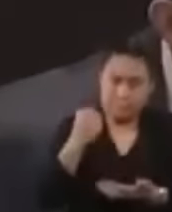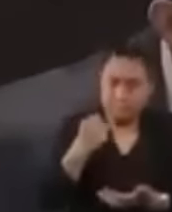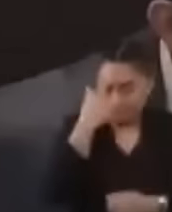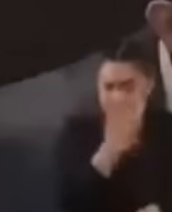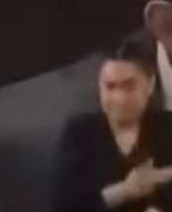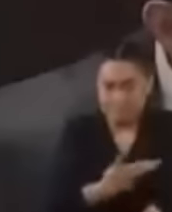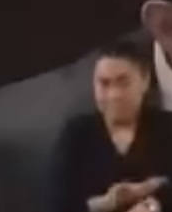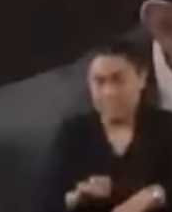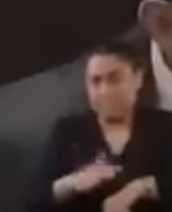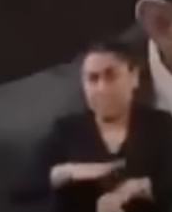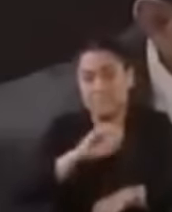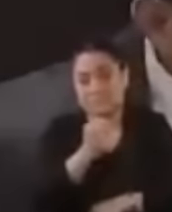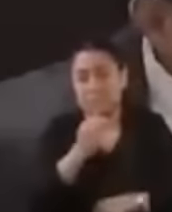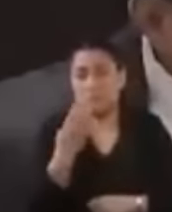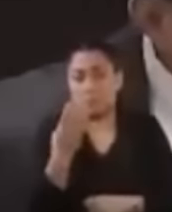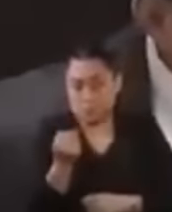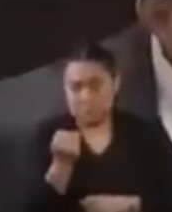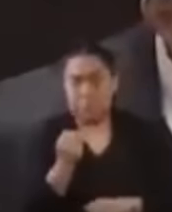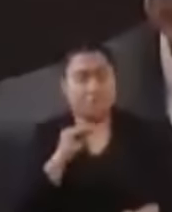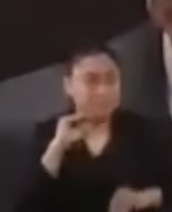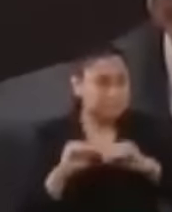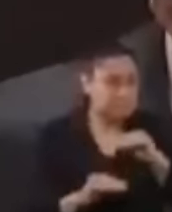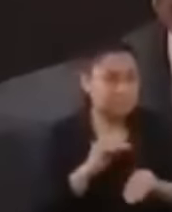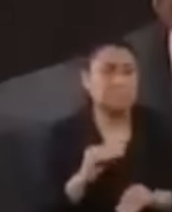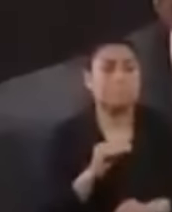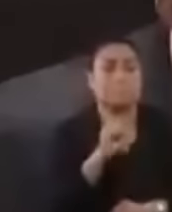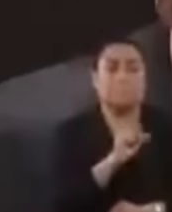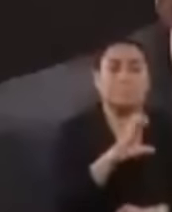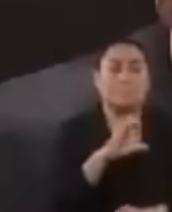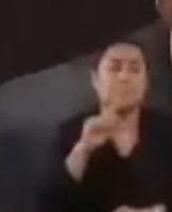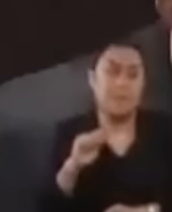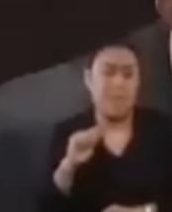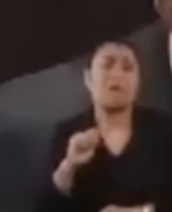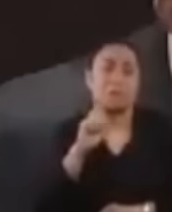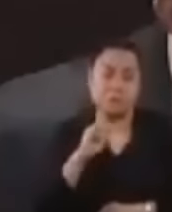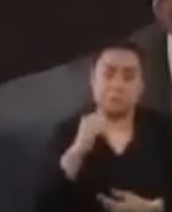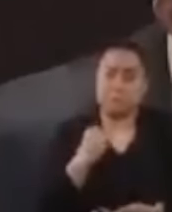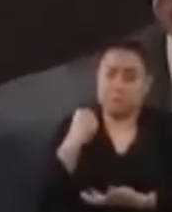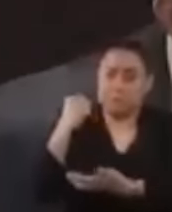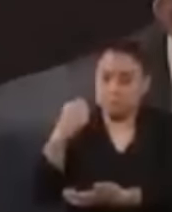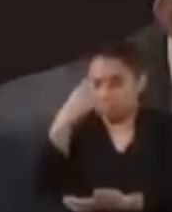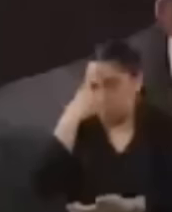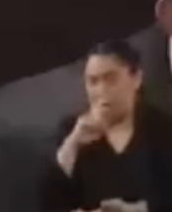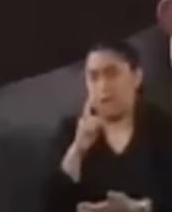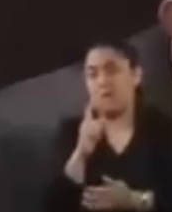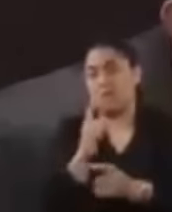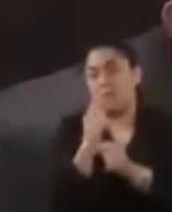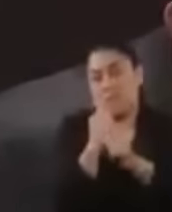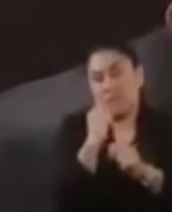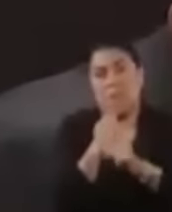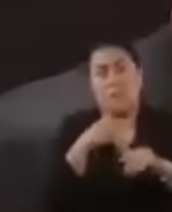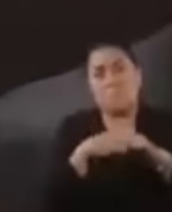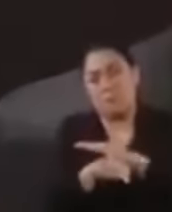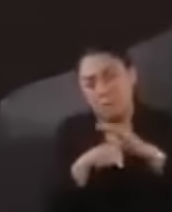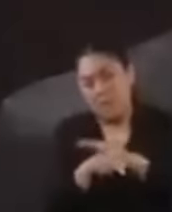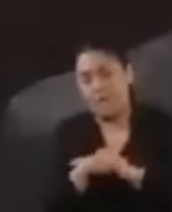administrativo 09, infraestructura, comunicaciones y transportes, se destinará al sistema de transporte colectivo Metro de